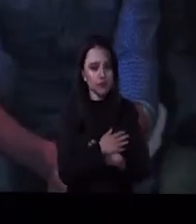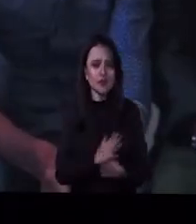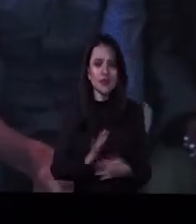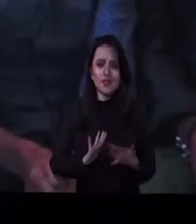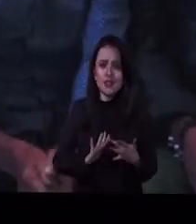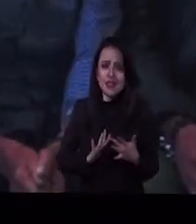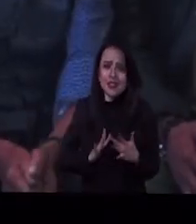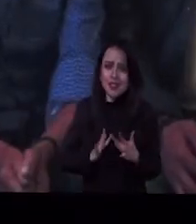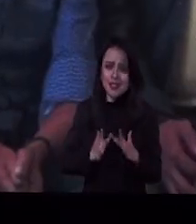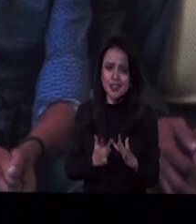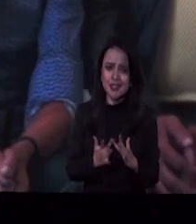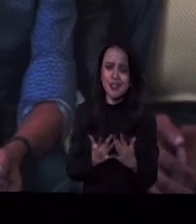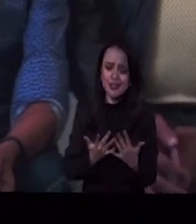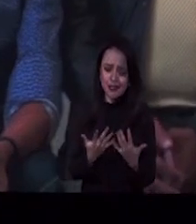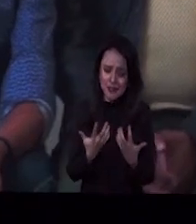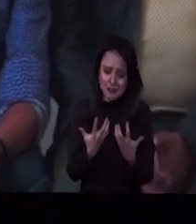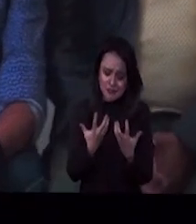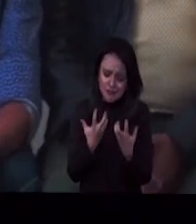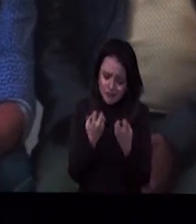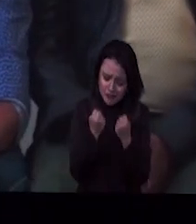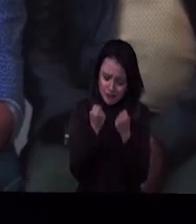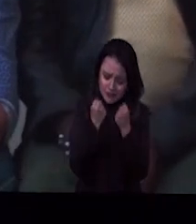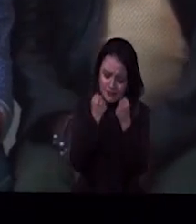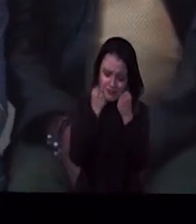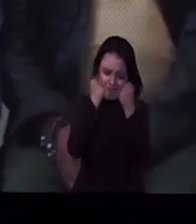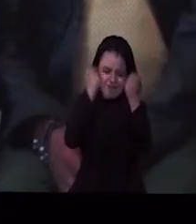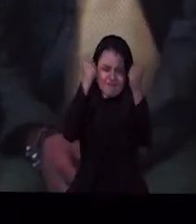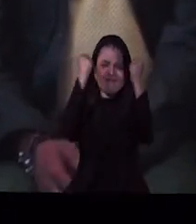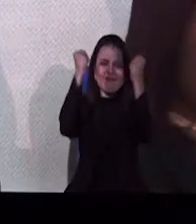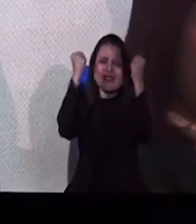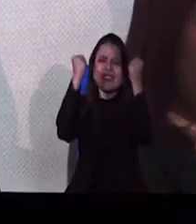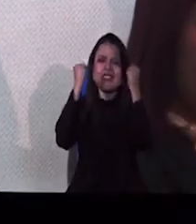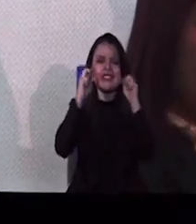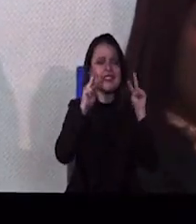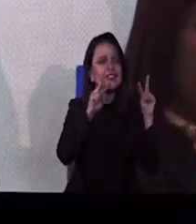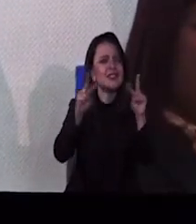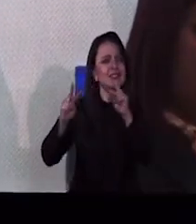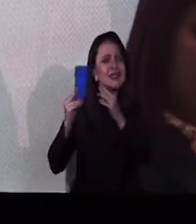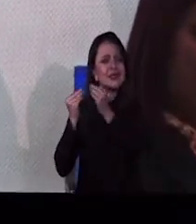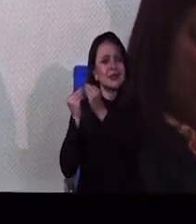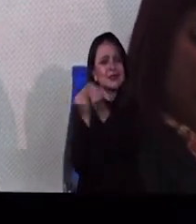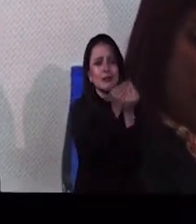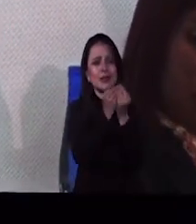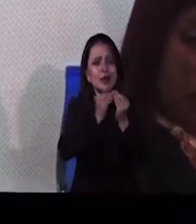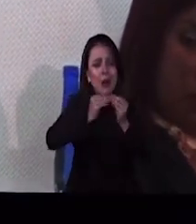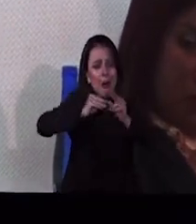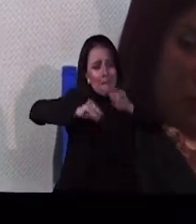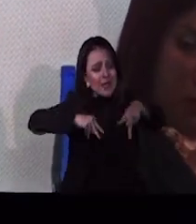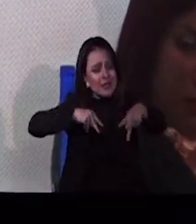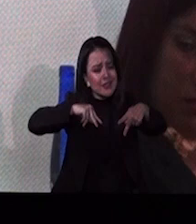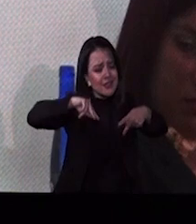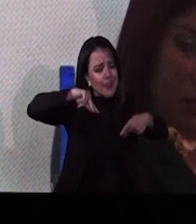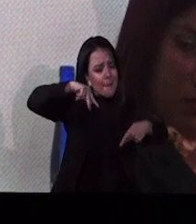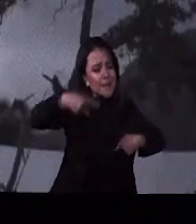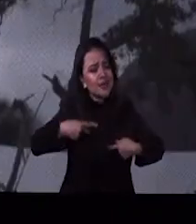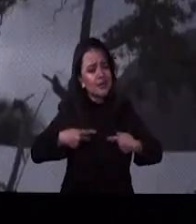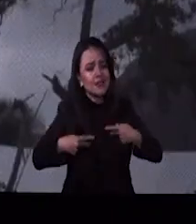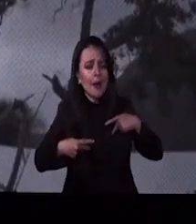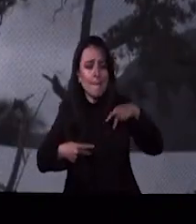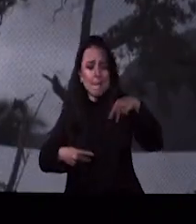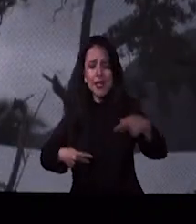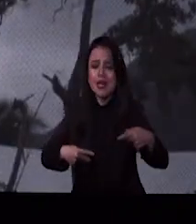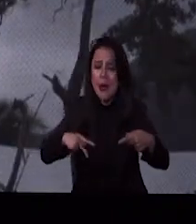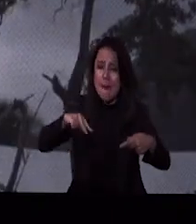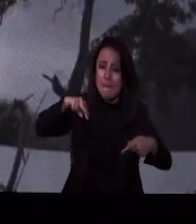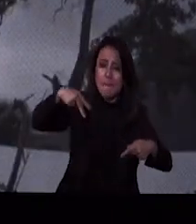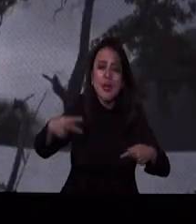dolor inmenso de cada compañero que cae, de cada compañera que cae cada